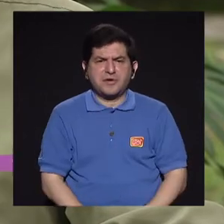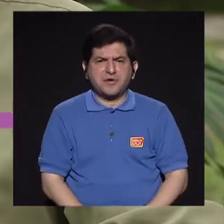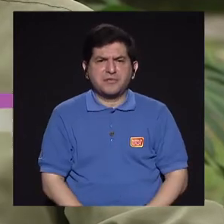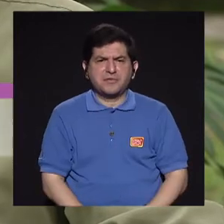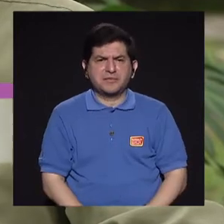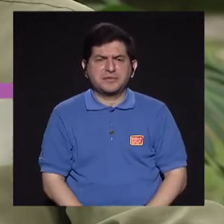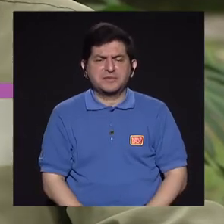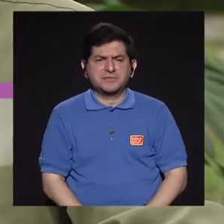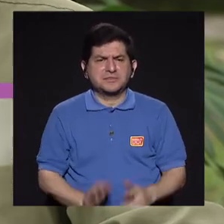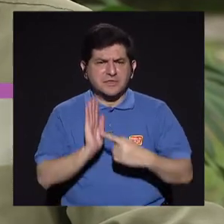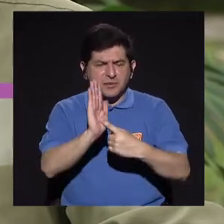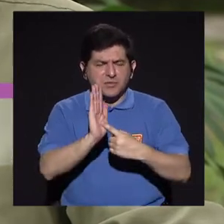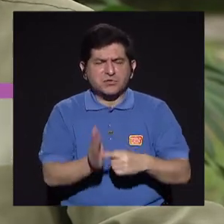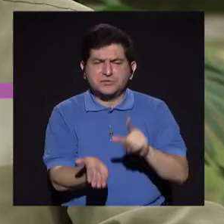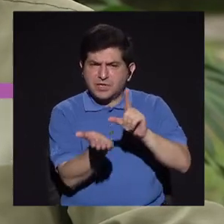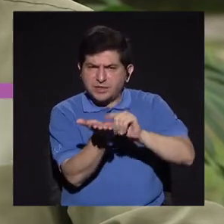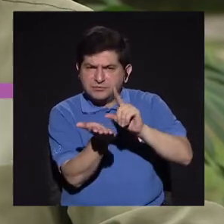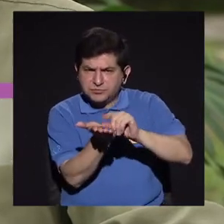estudio llevado a cabo